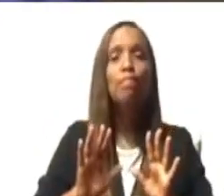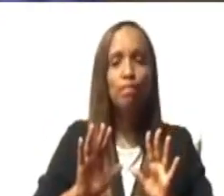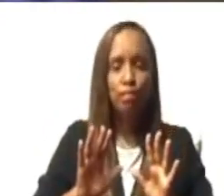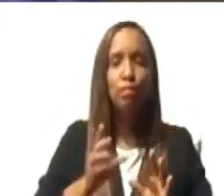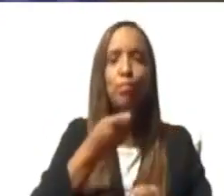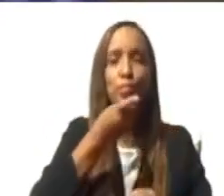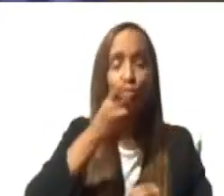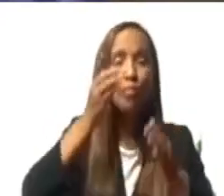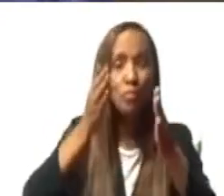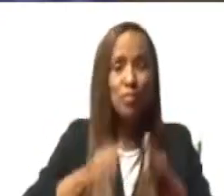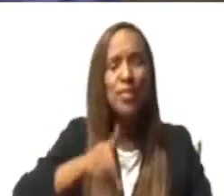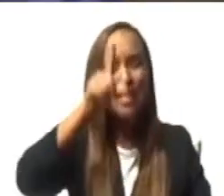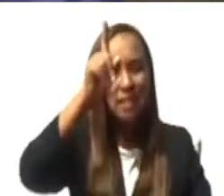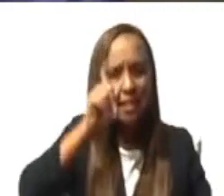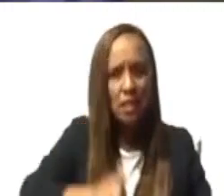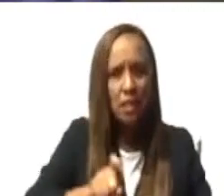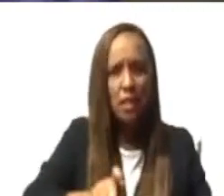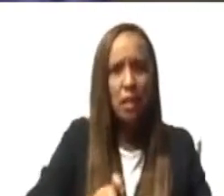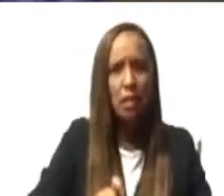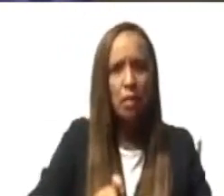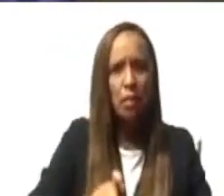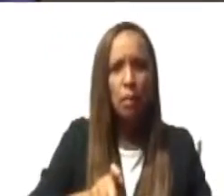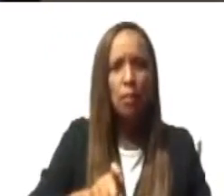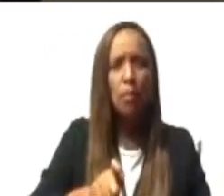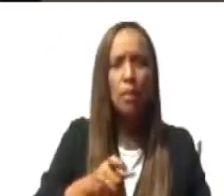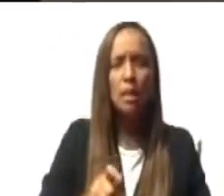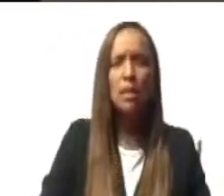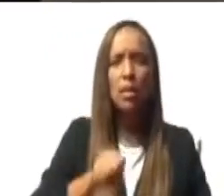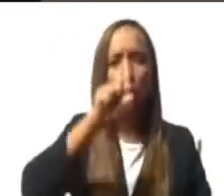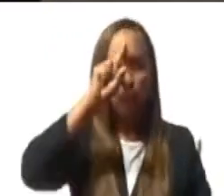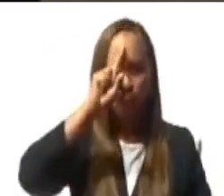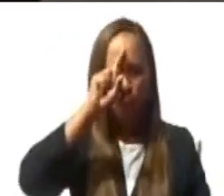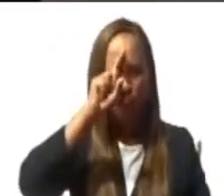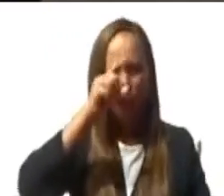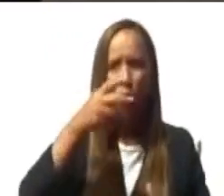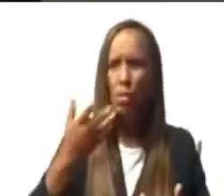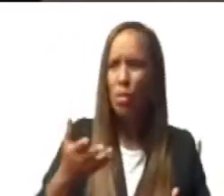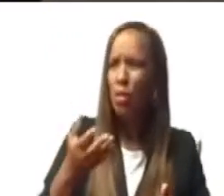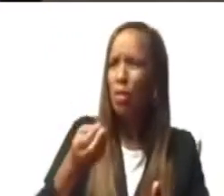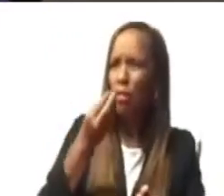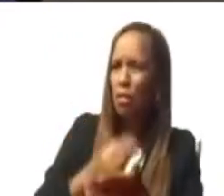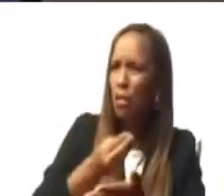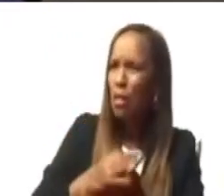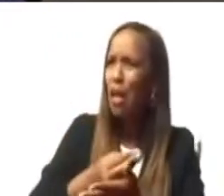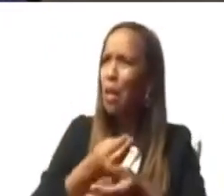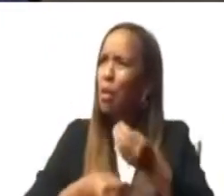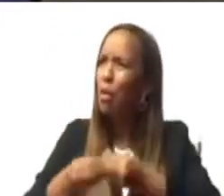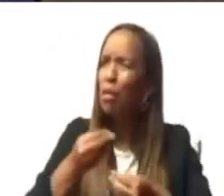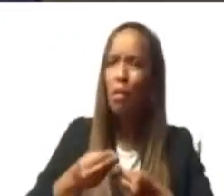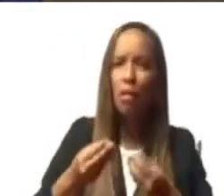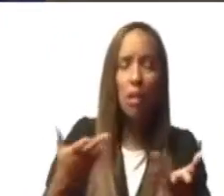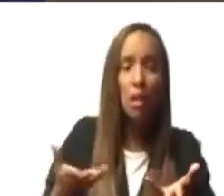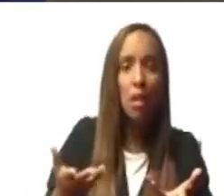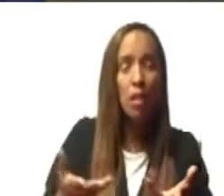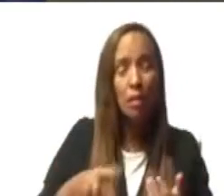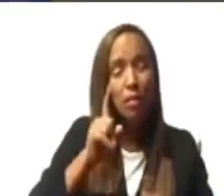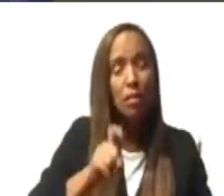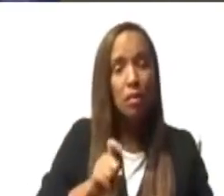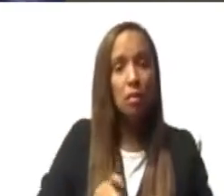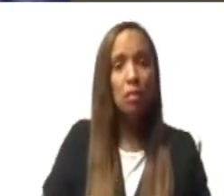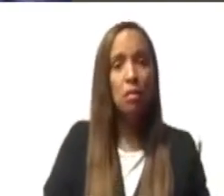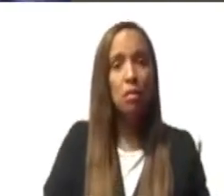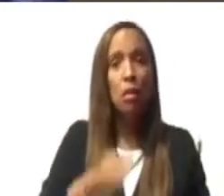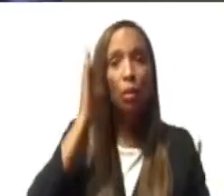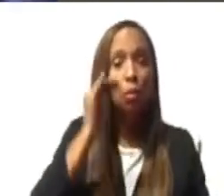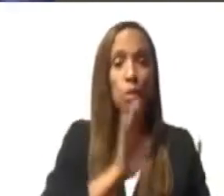elige para que administremos financieramente y socialmente lo que es esta democracia social y de